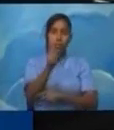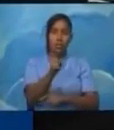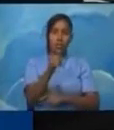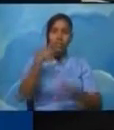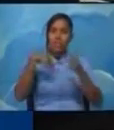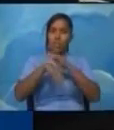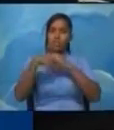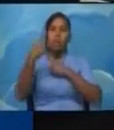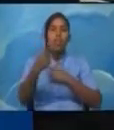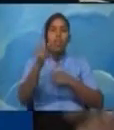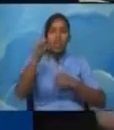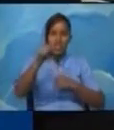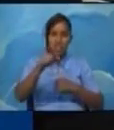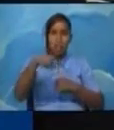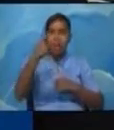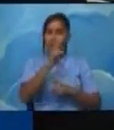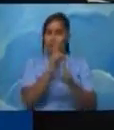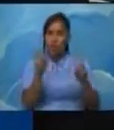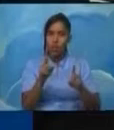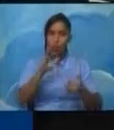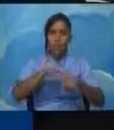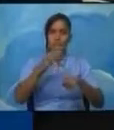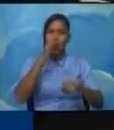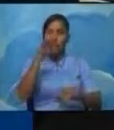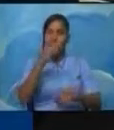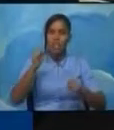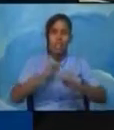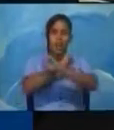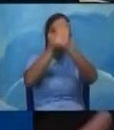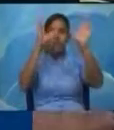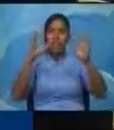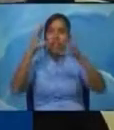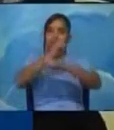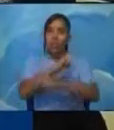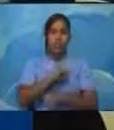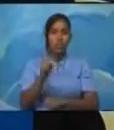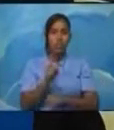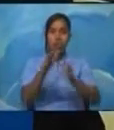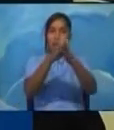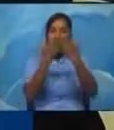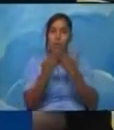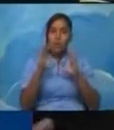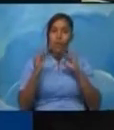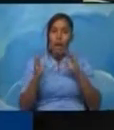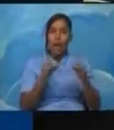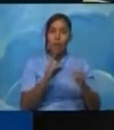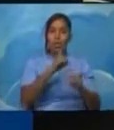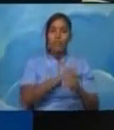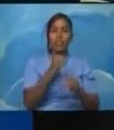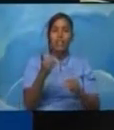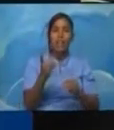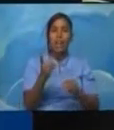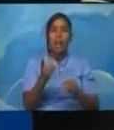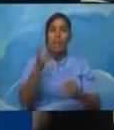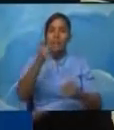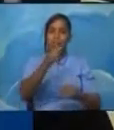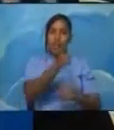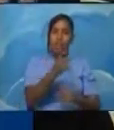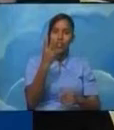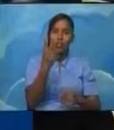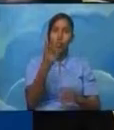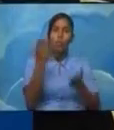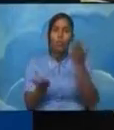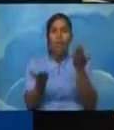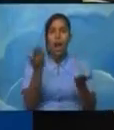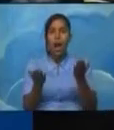me entrego, que si no me entrego, que si lo voy a hacer en la tarde, que si lo voy a hacer en la mañana. La Biblia habla de la gente de doblado ánimo. Nosotros